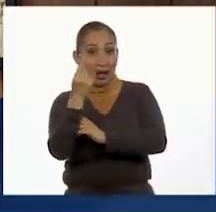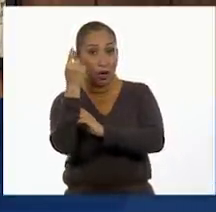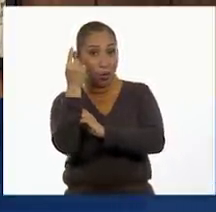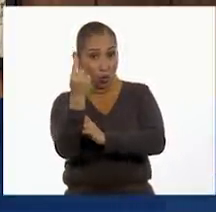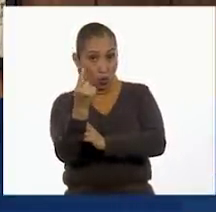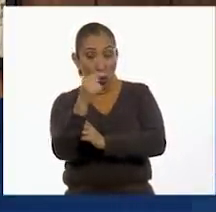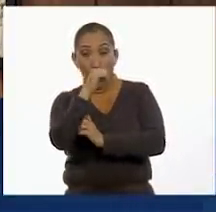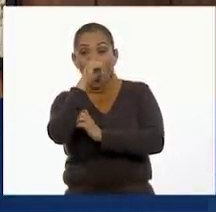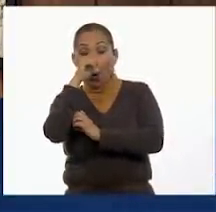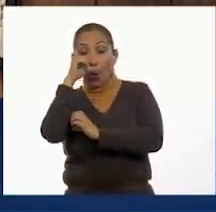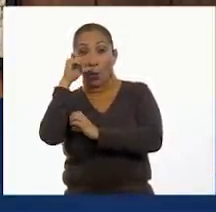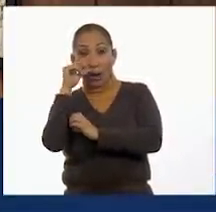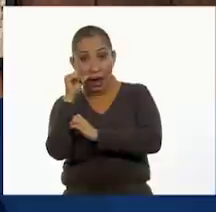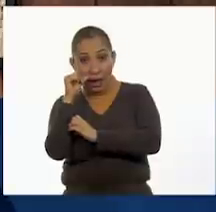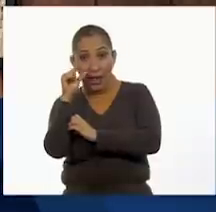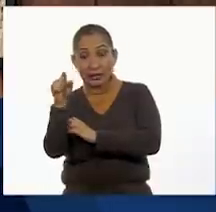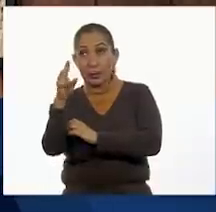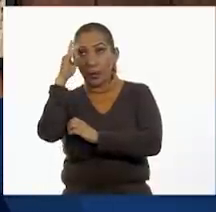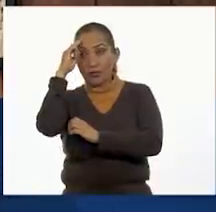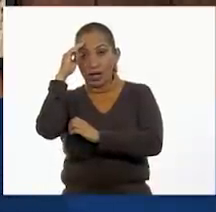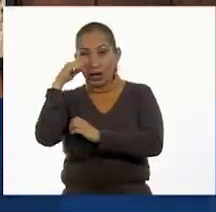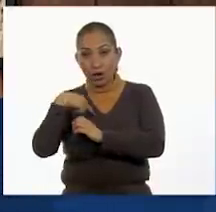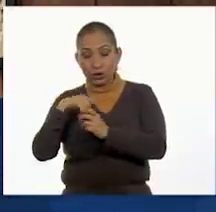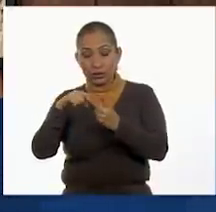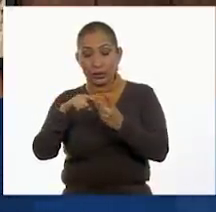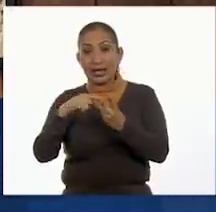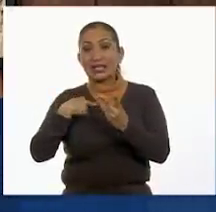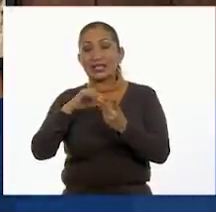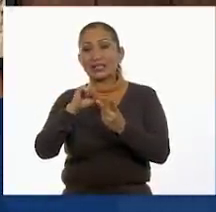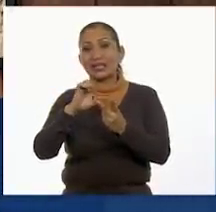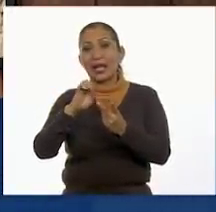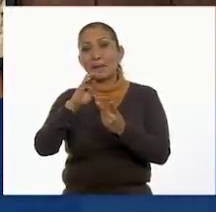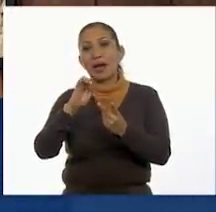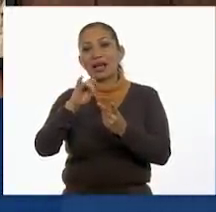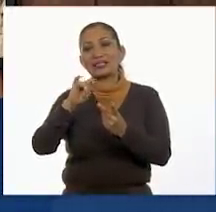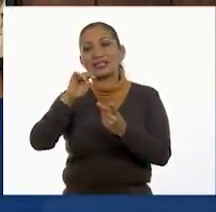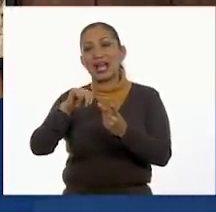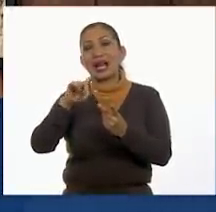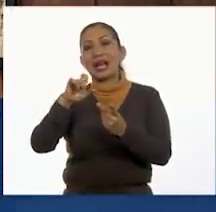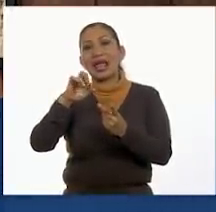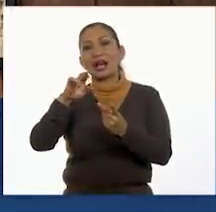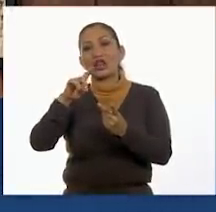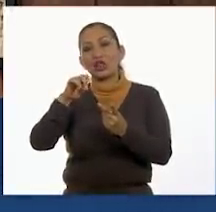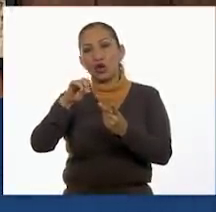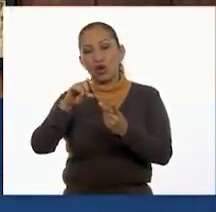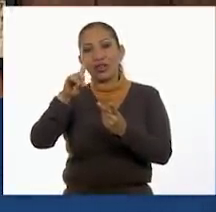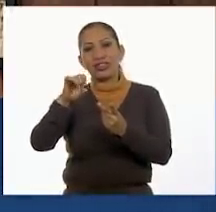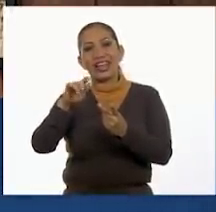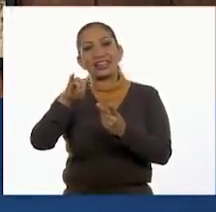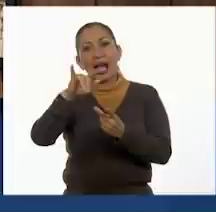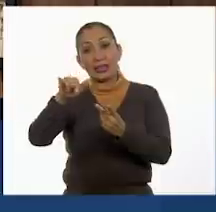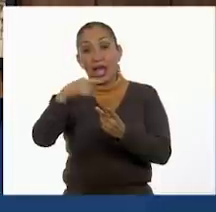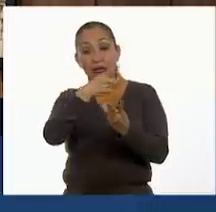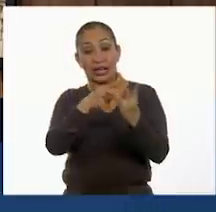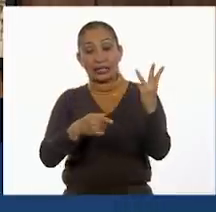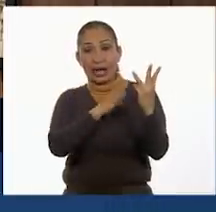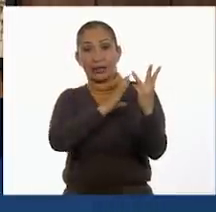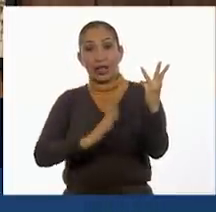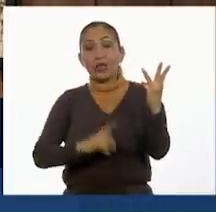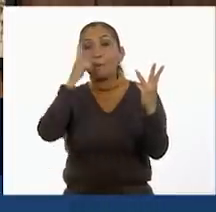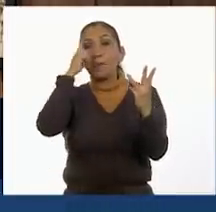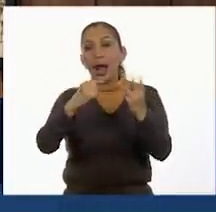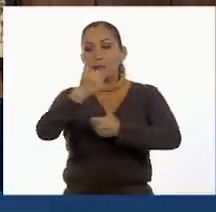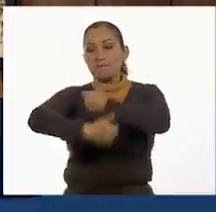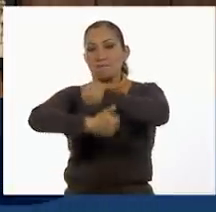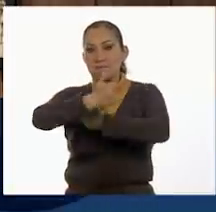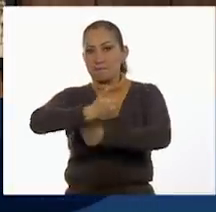1871, Benito Juárez, Porfirio Díaz Mori y Sebastián Lerdo de Tejada se presentaron como candidatos a la presidencia